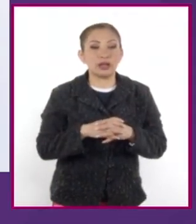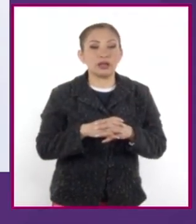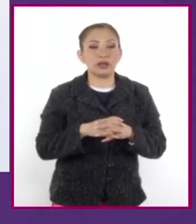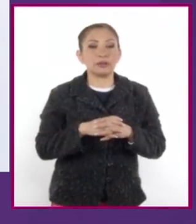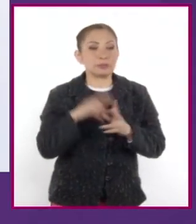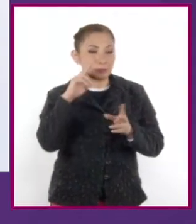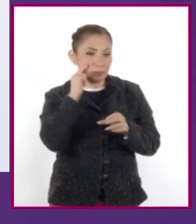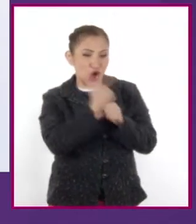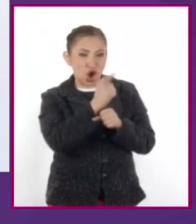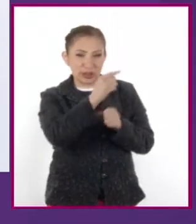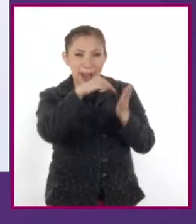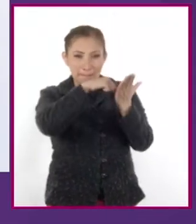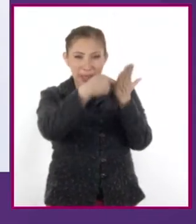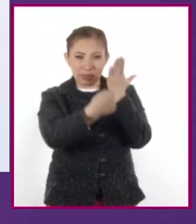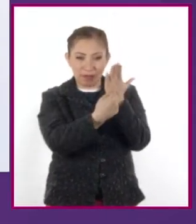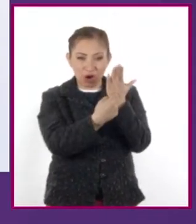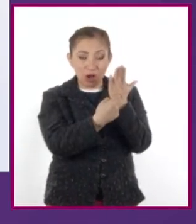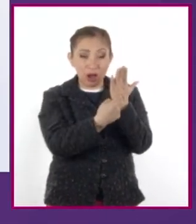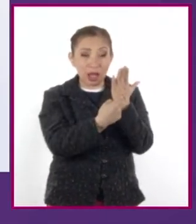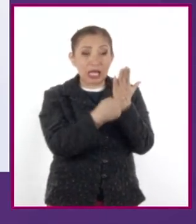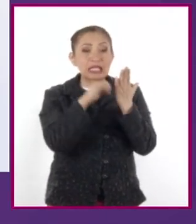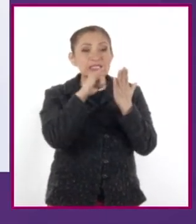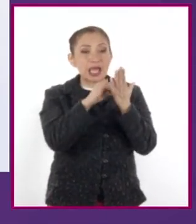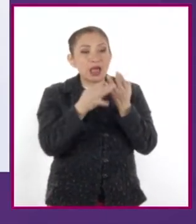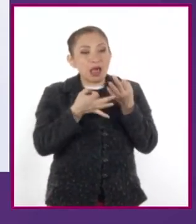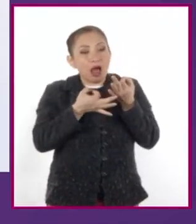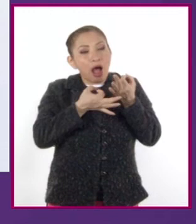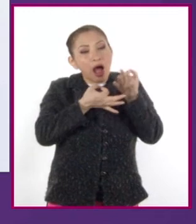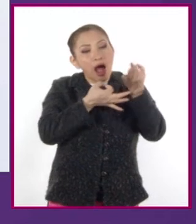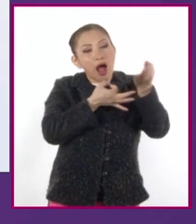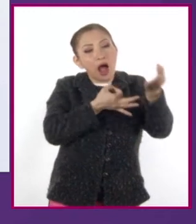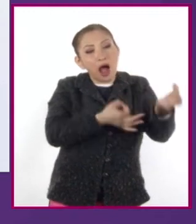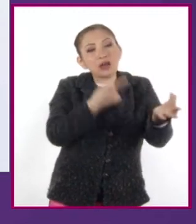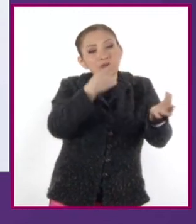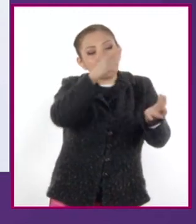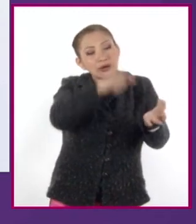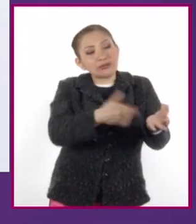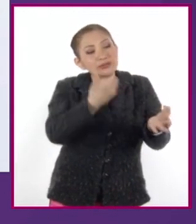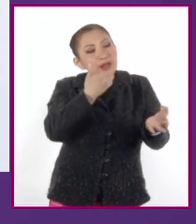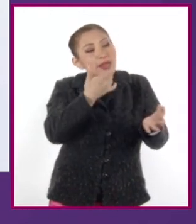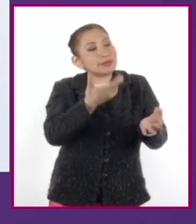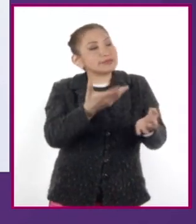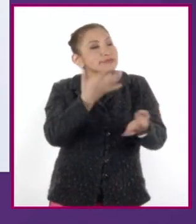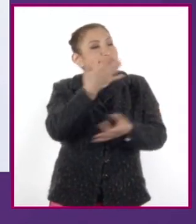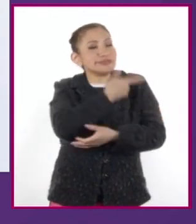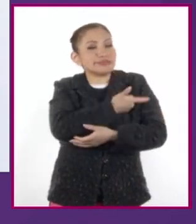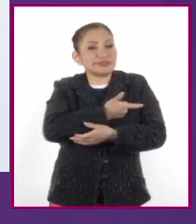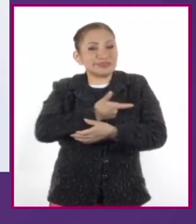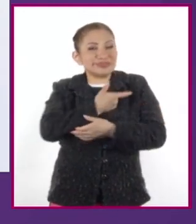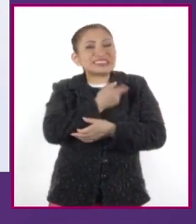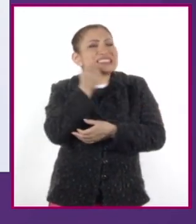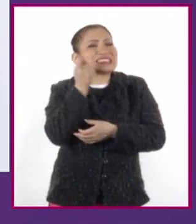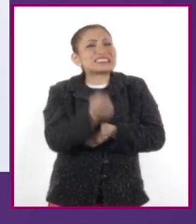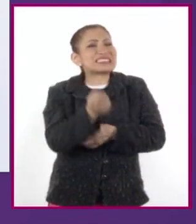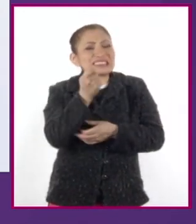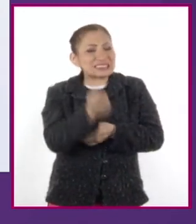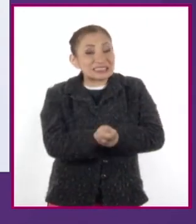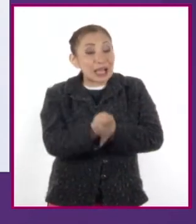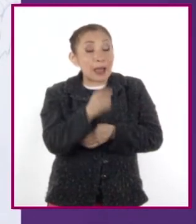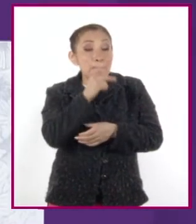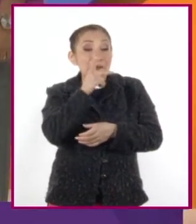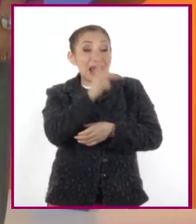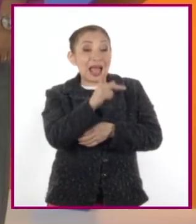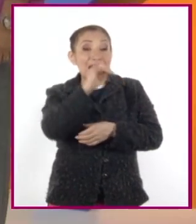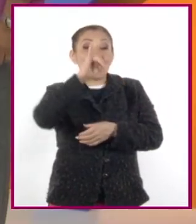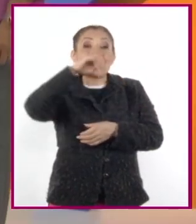podemos encontrar otra metáfora en si el imán de tus gracias atractivo. En este caso, la